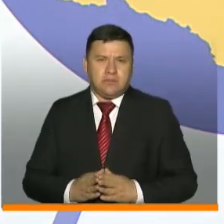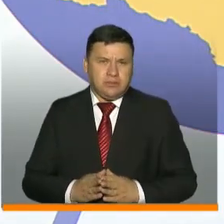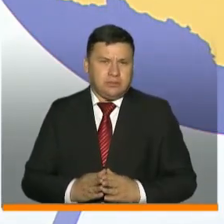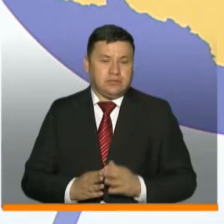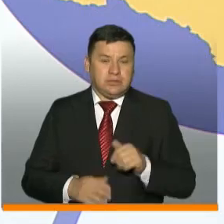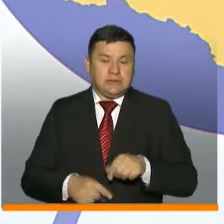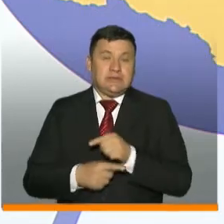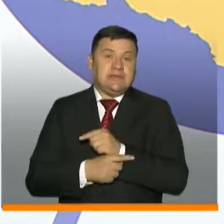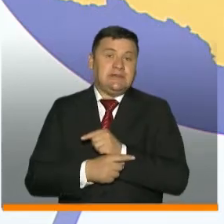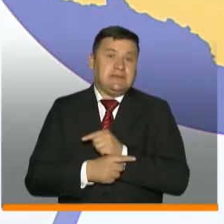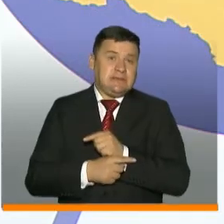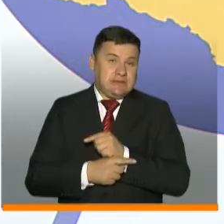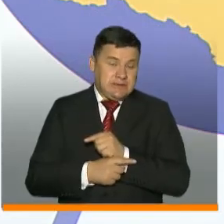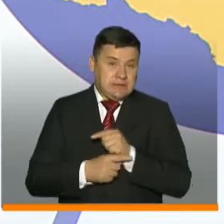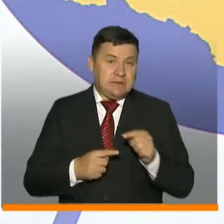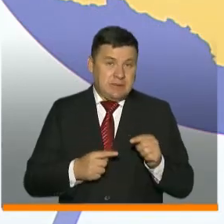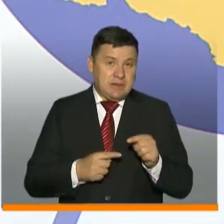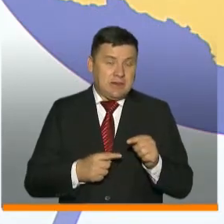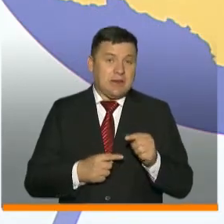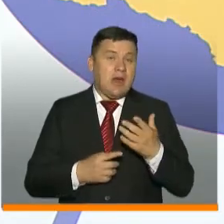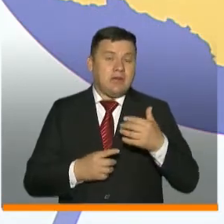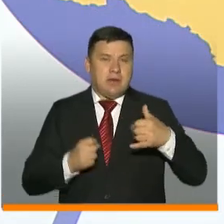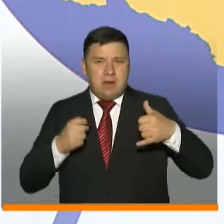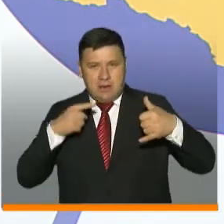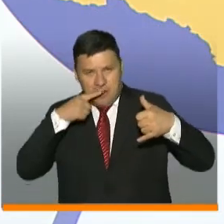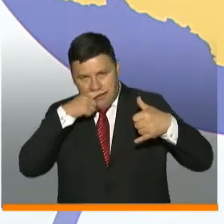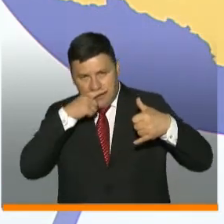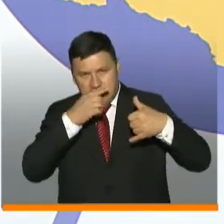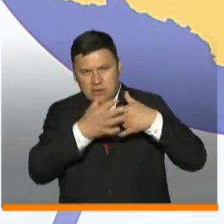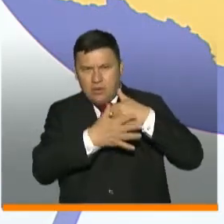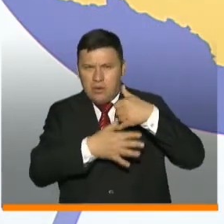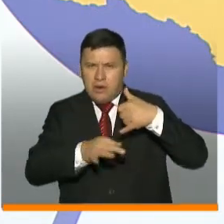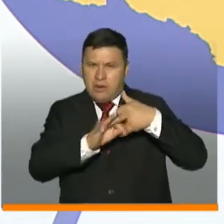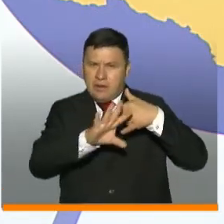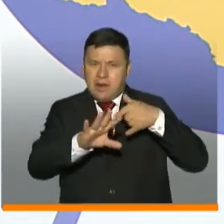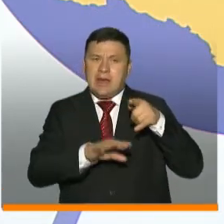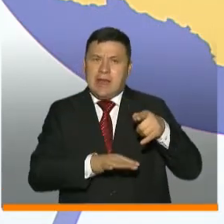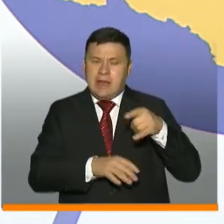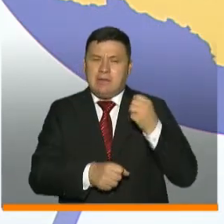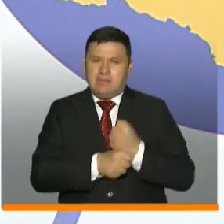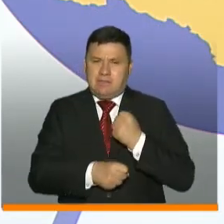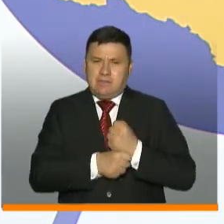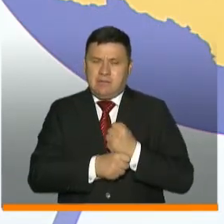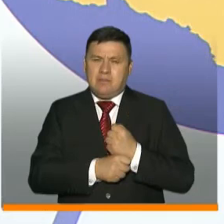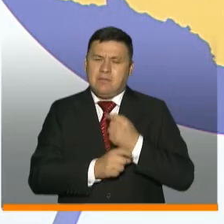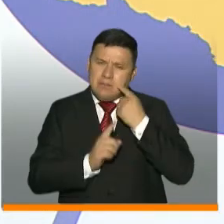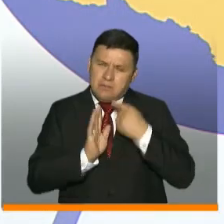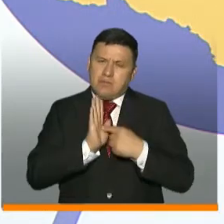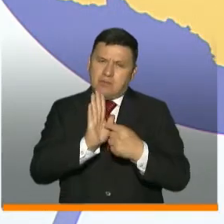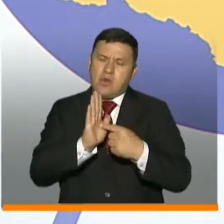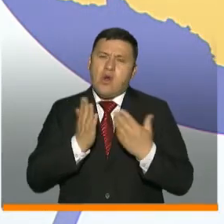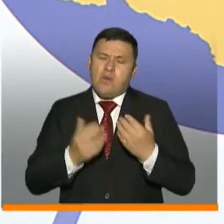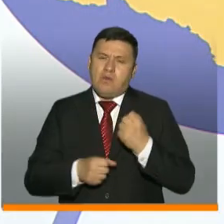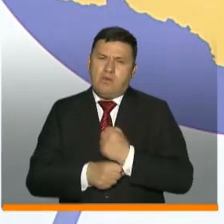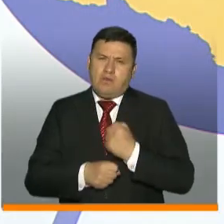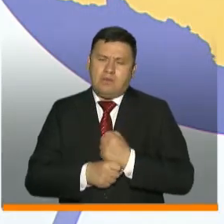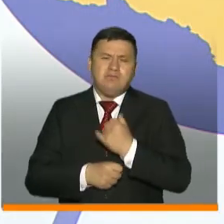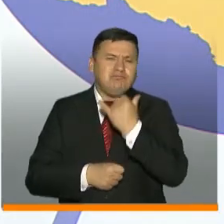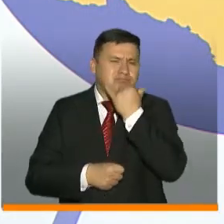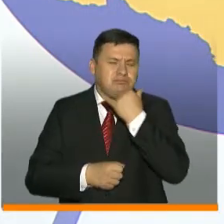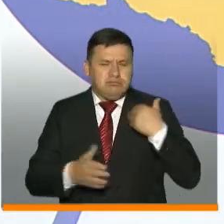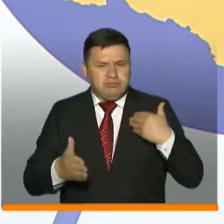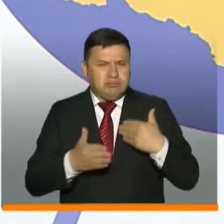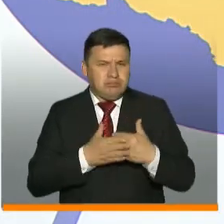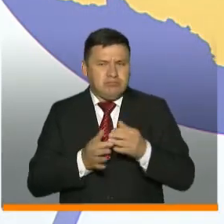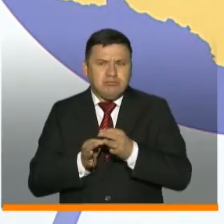Esta semana estuvimos en la Amazonía, en el Guaviare, y hoy vamos a mostrarles a continuación lo que pasó en